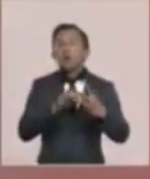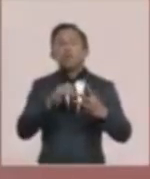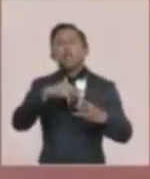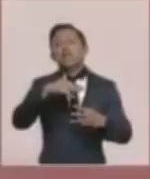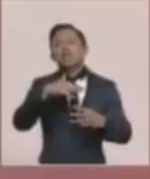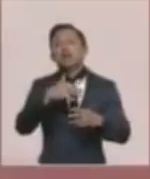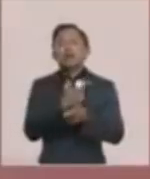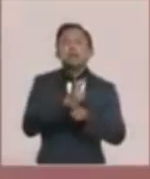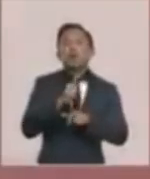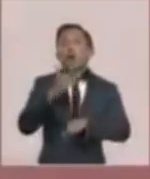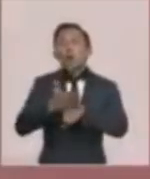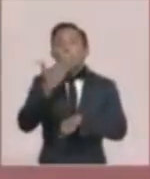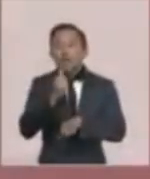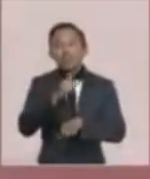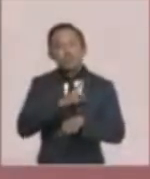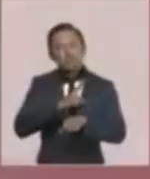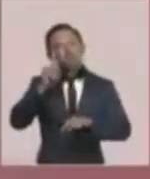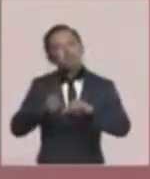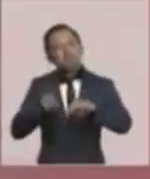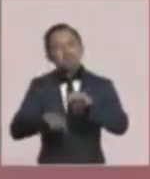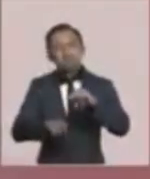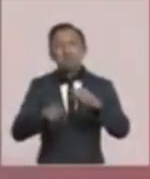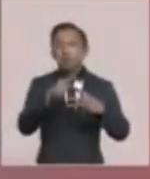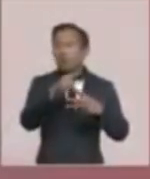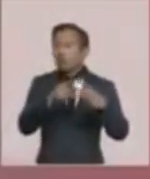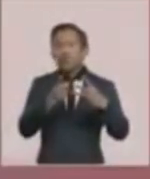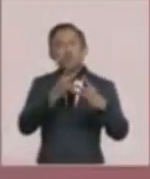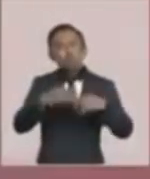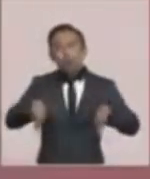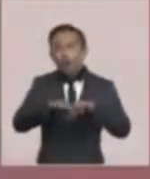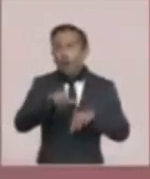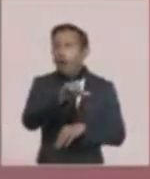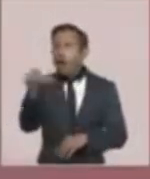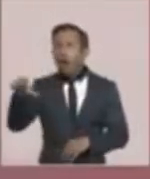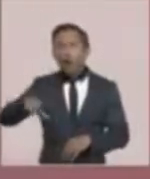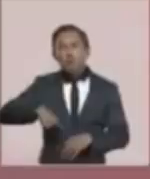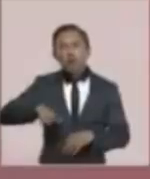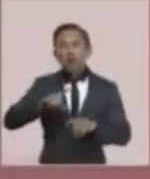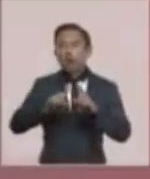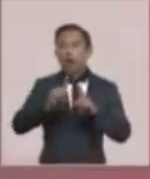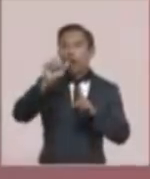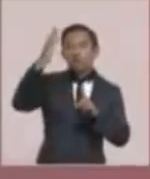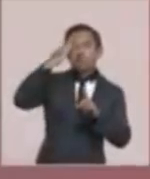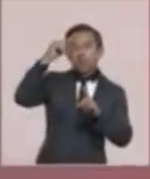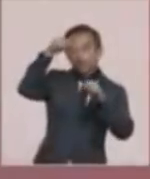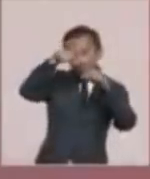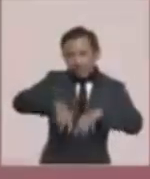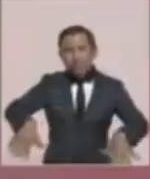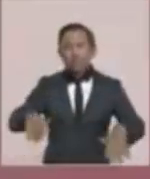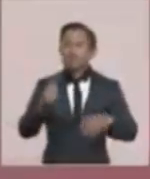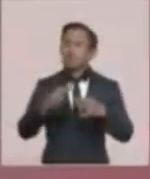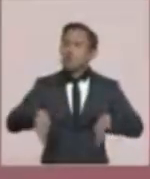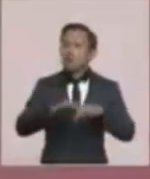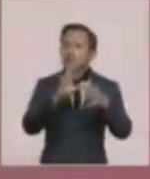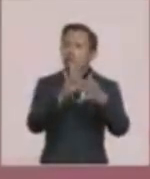en los 3. La prevención tiene que ser transversal y de todos los niveles de gobierno. Mucho de lo que se ha dicho aquí tiene que ver con